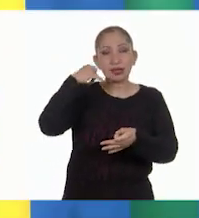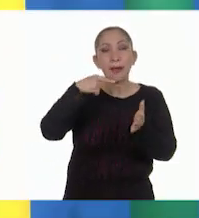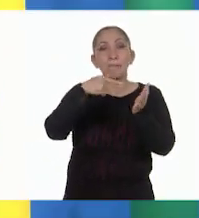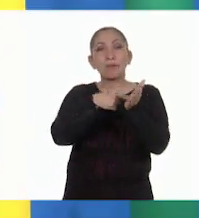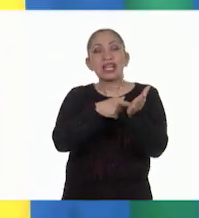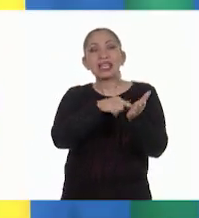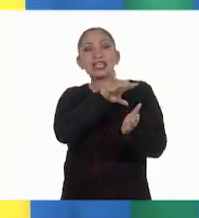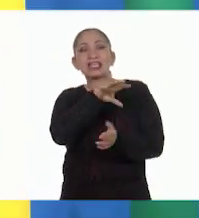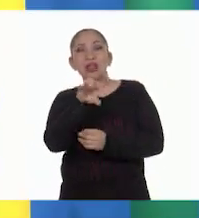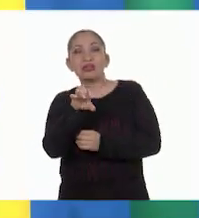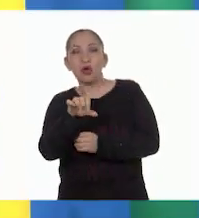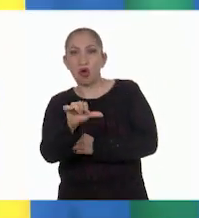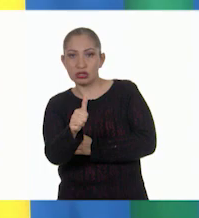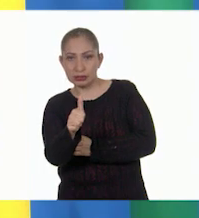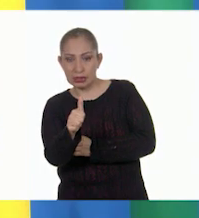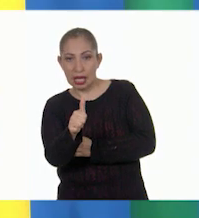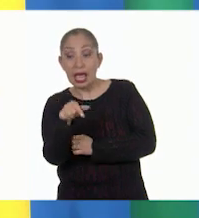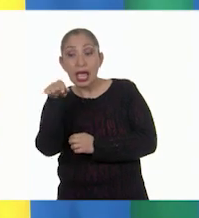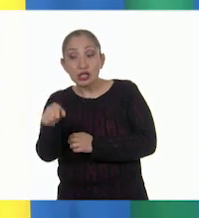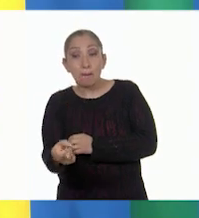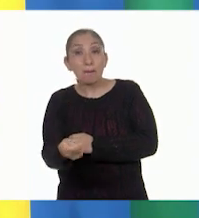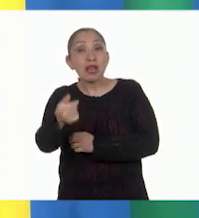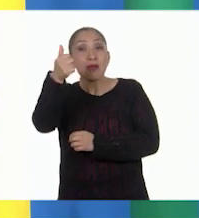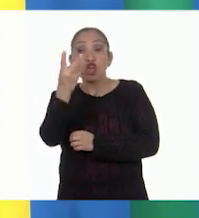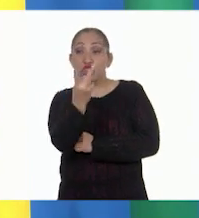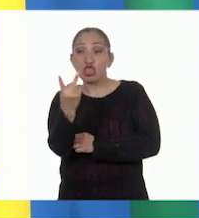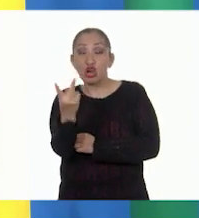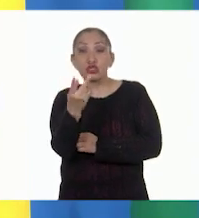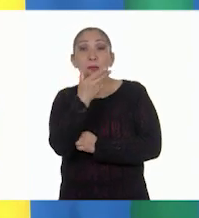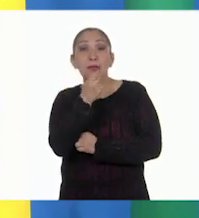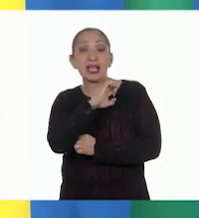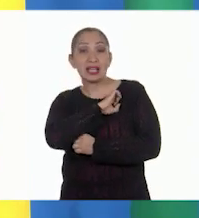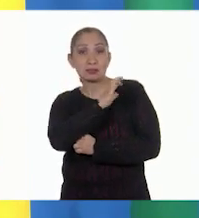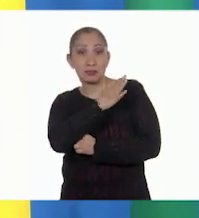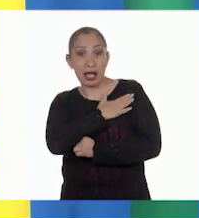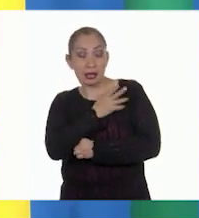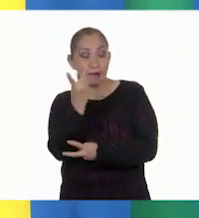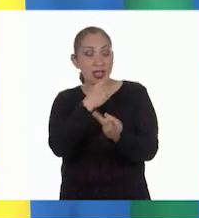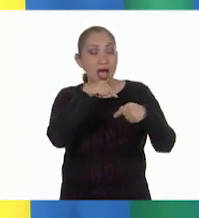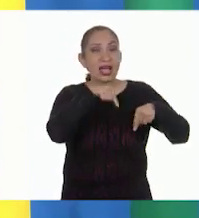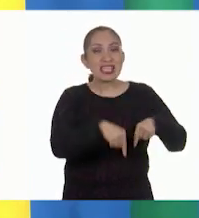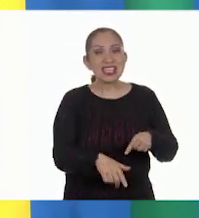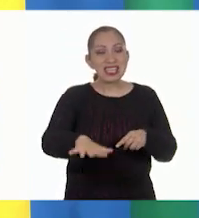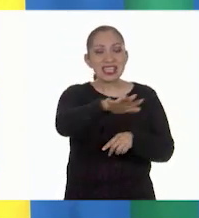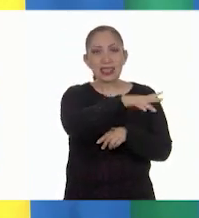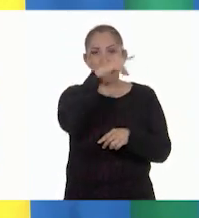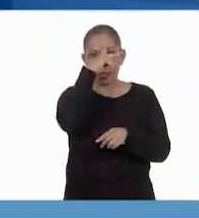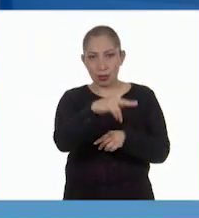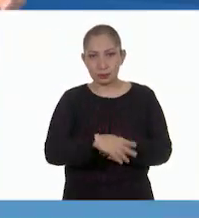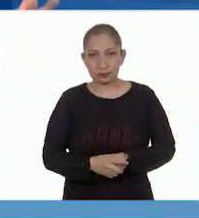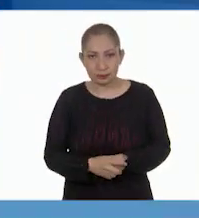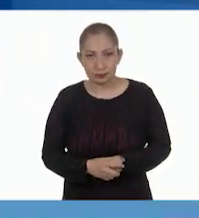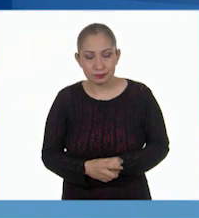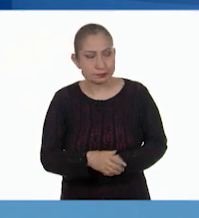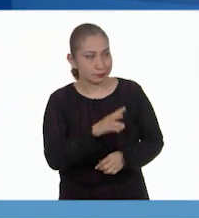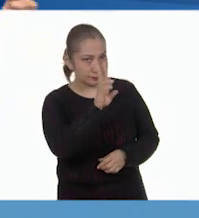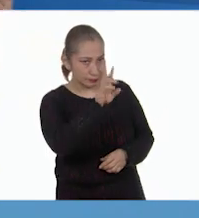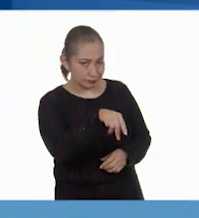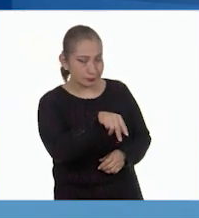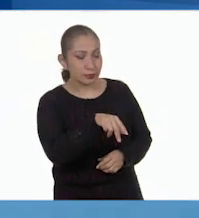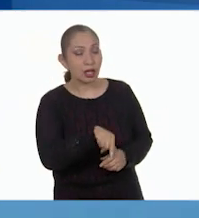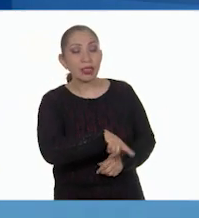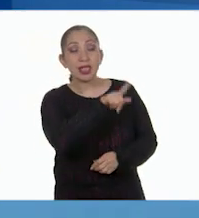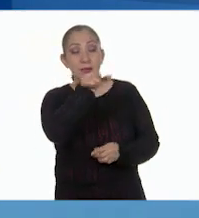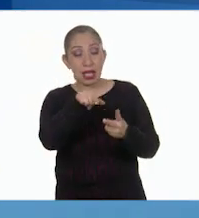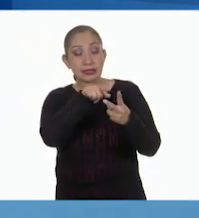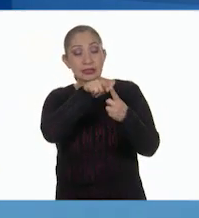año de 1511 y fueron los primeros europeos en llegar al actual territorio mexicano. Exacto.